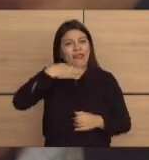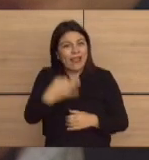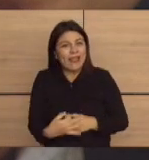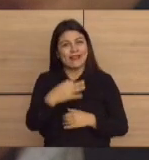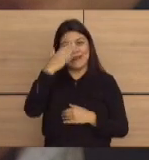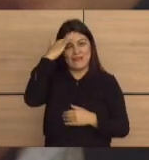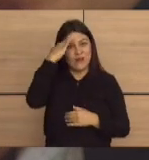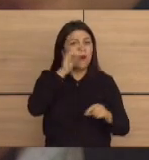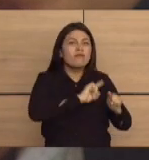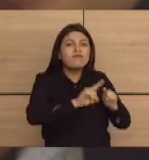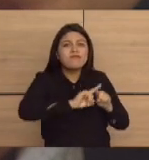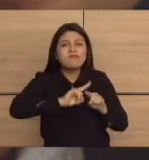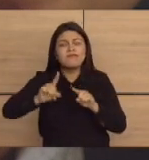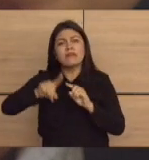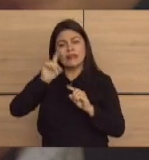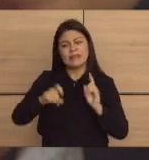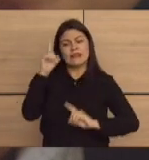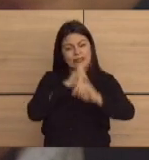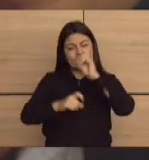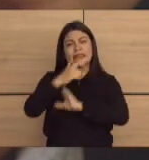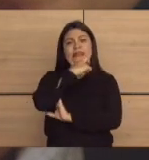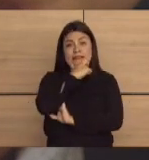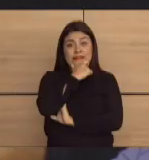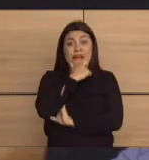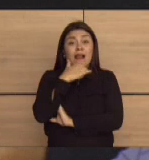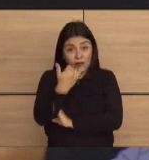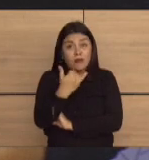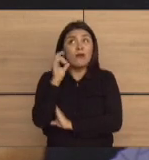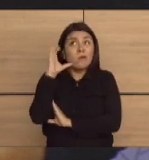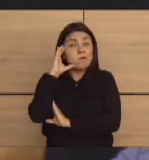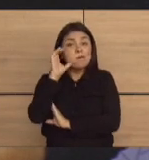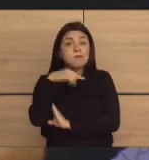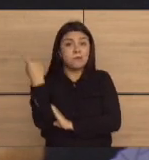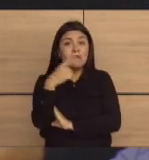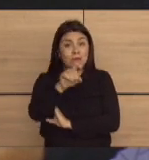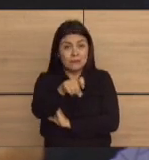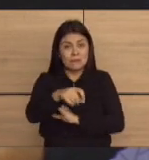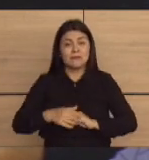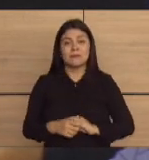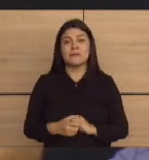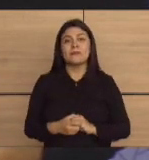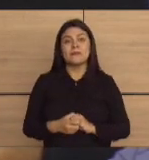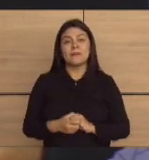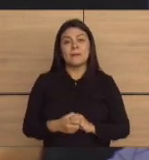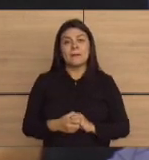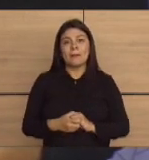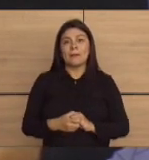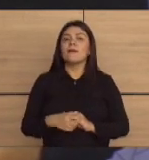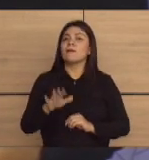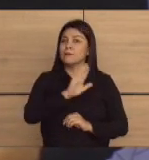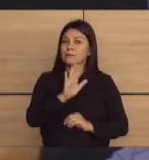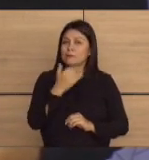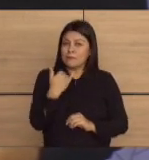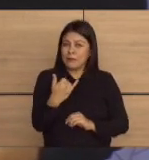filosofía, es necesario en los tiempos de hoy. Yo quería empezar con estas